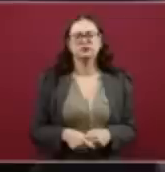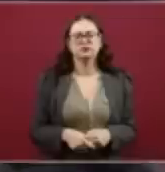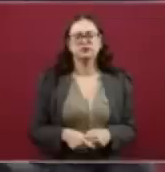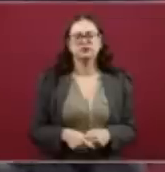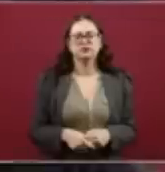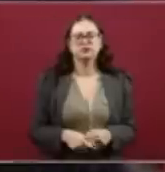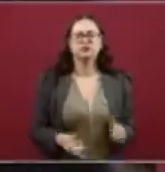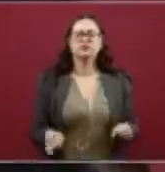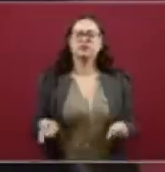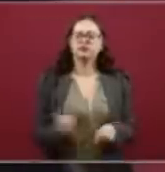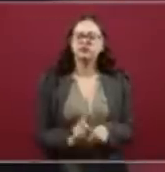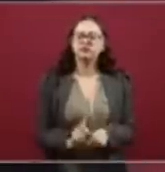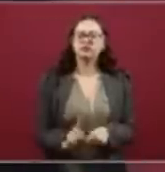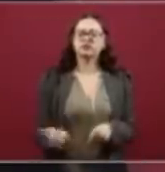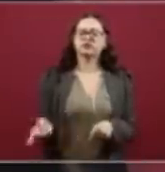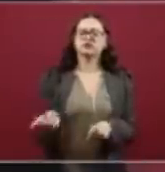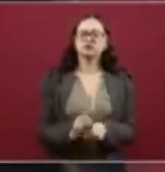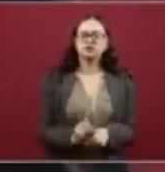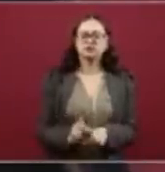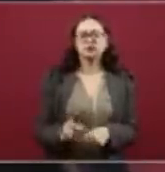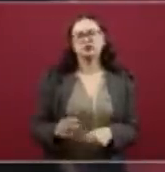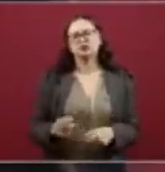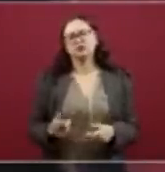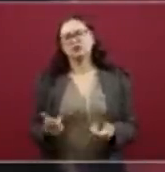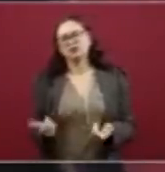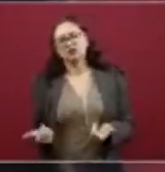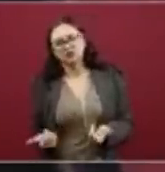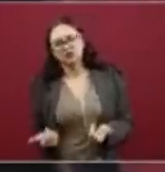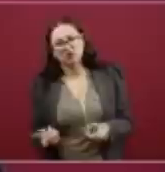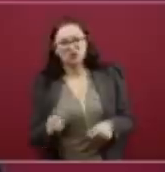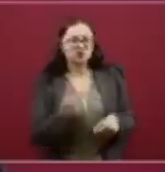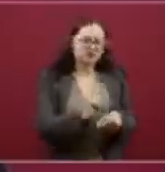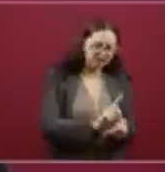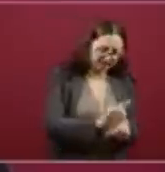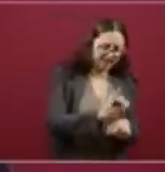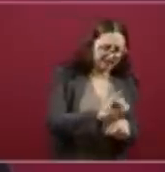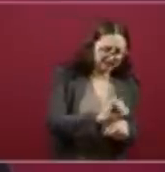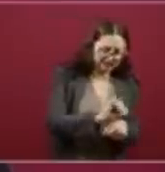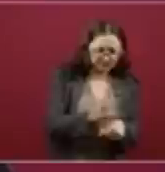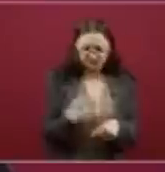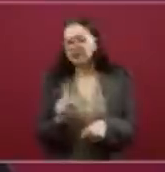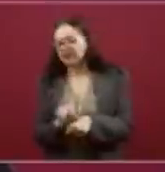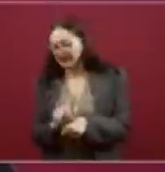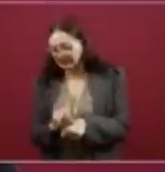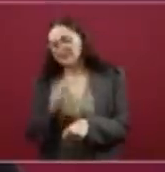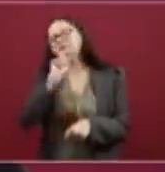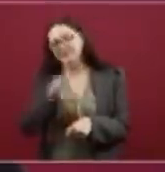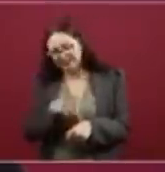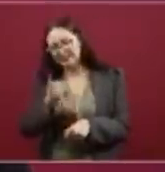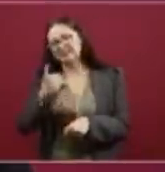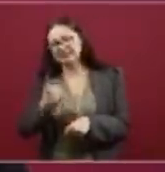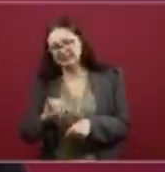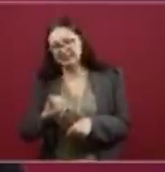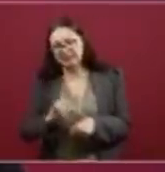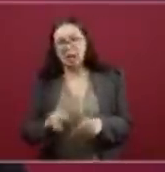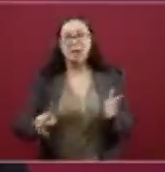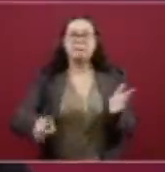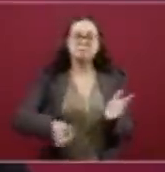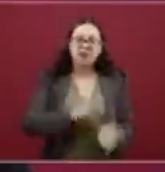todos los días, un día sí y el otro también, se dedican